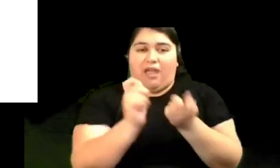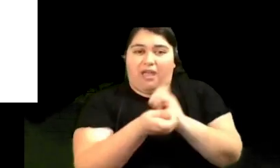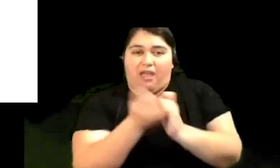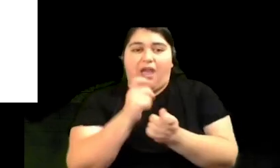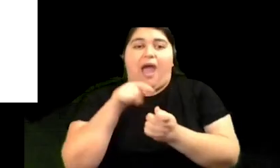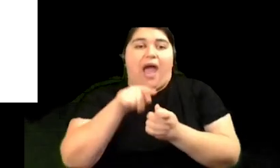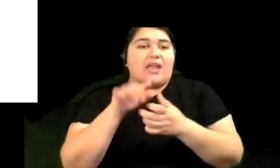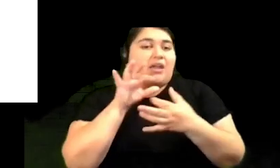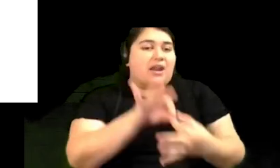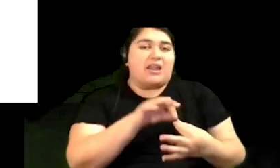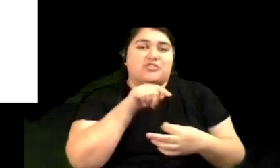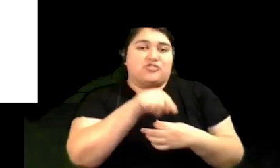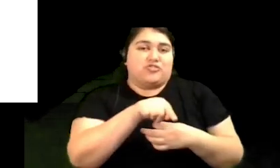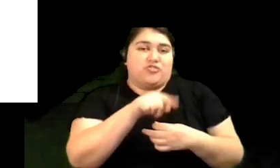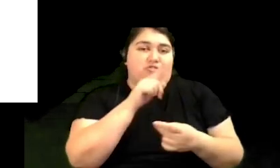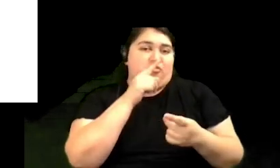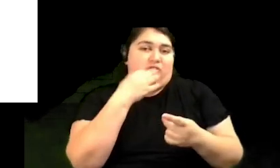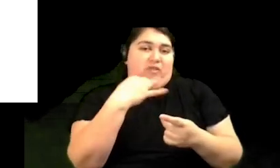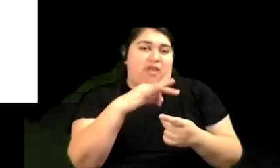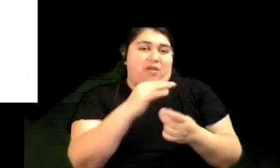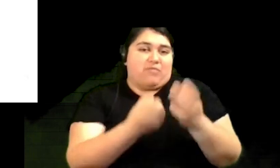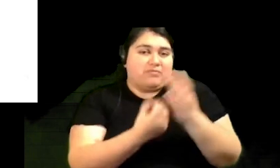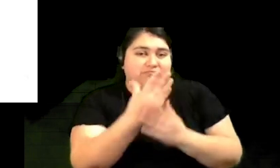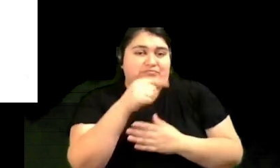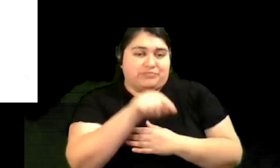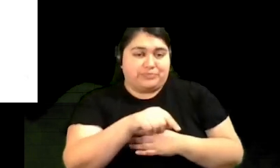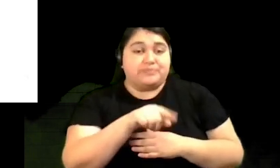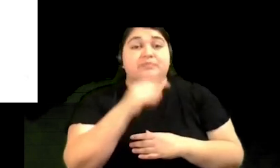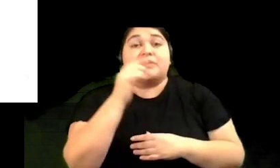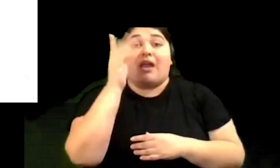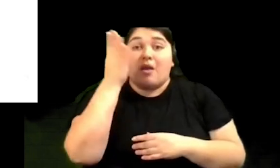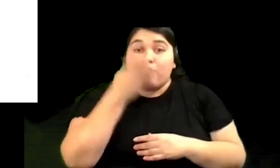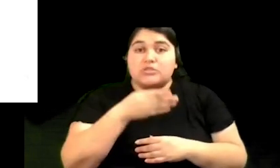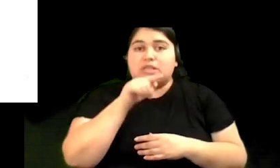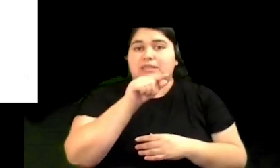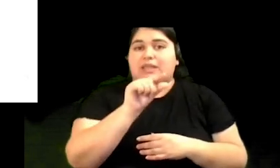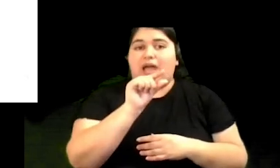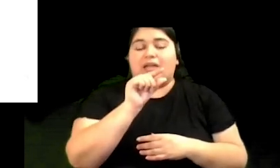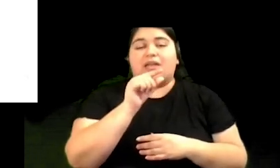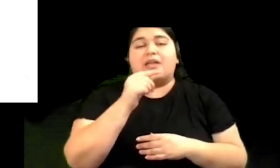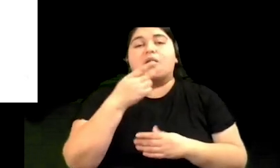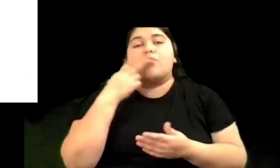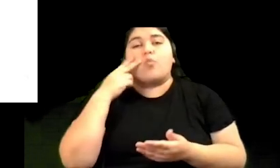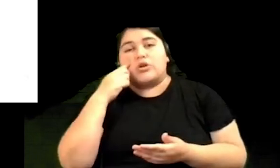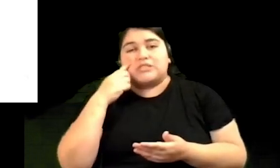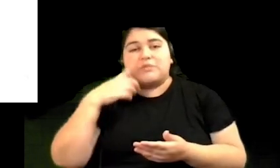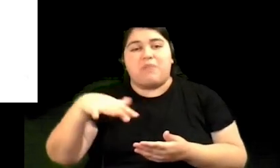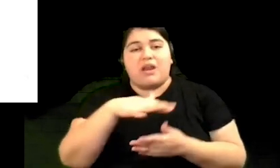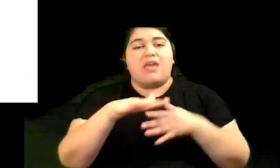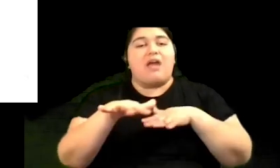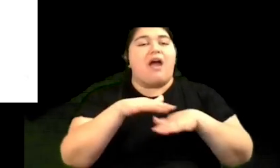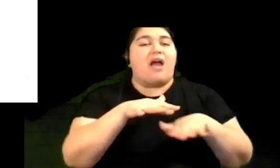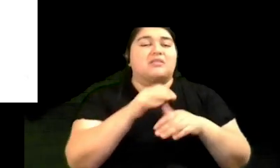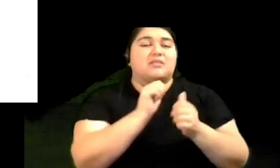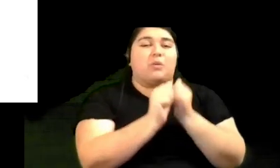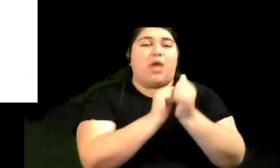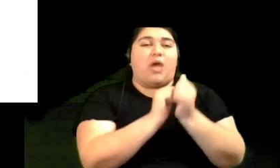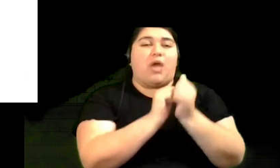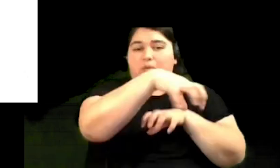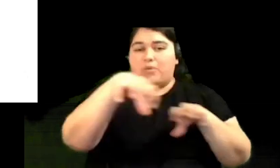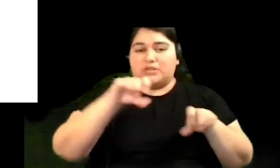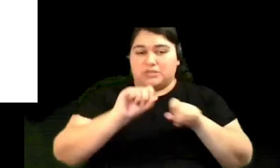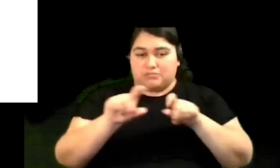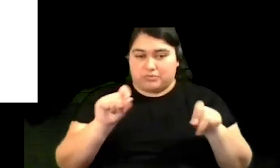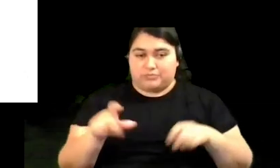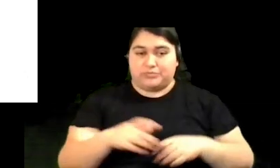relación directa. ¿Está bien? Las tasas también, que se aplican muchas tasas municipales con respecto a actividades industriales, lo mismo. Y las